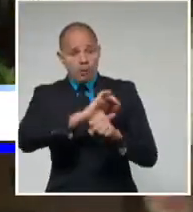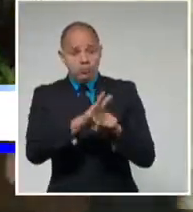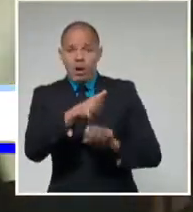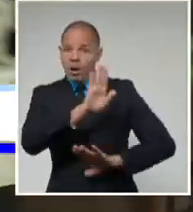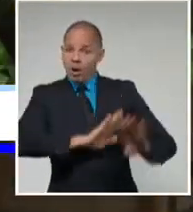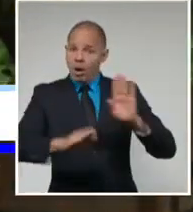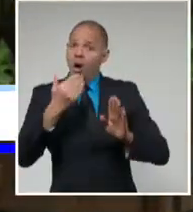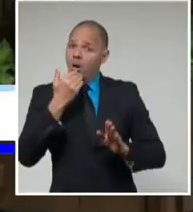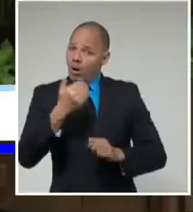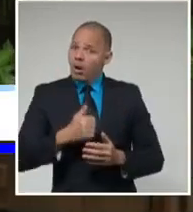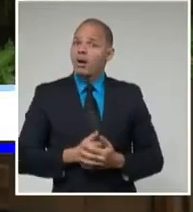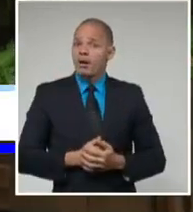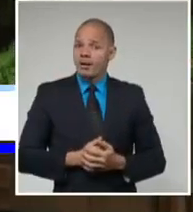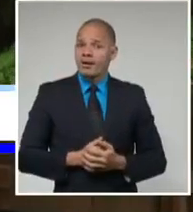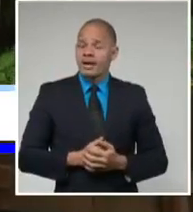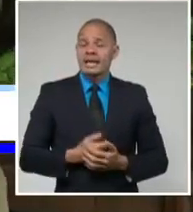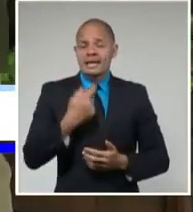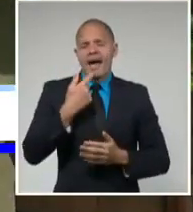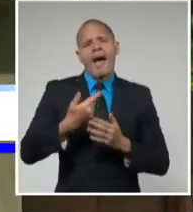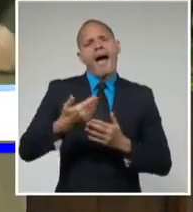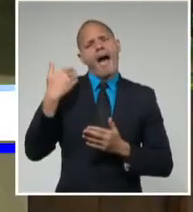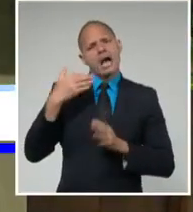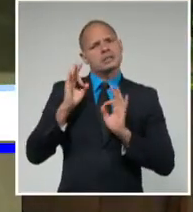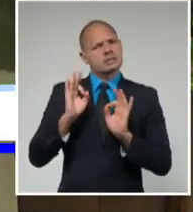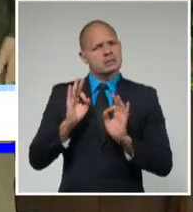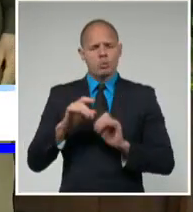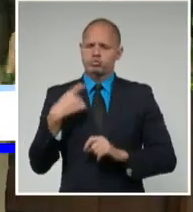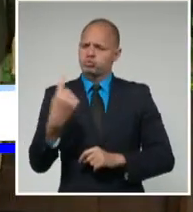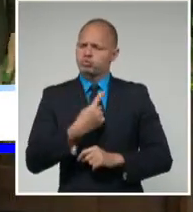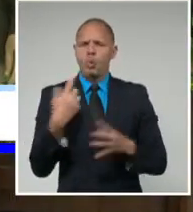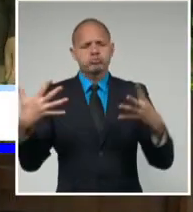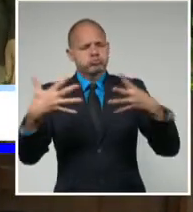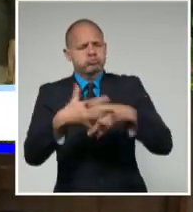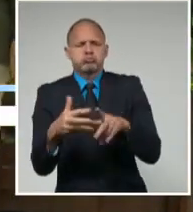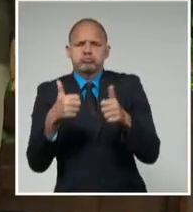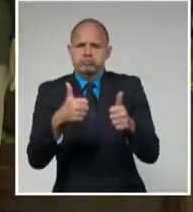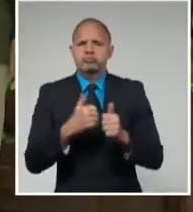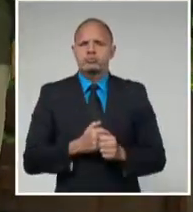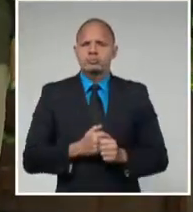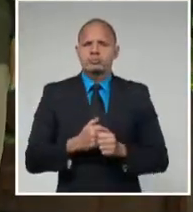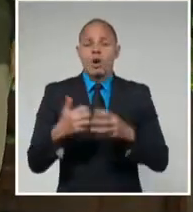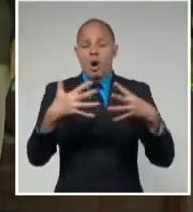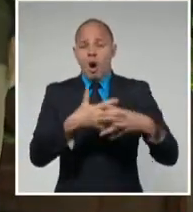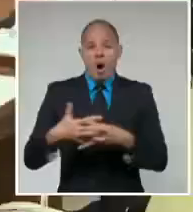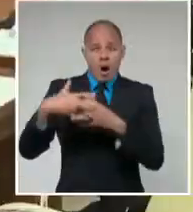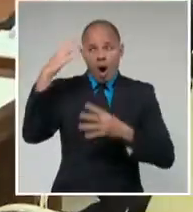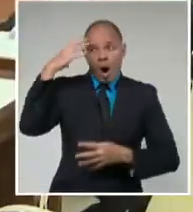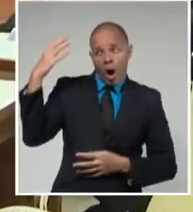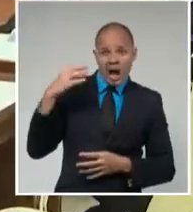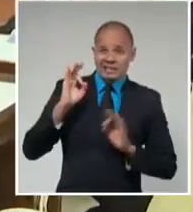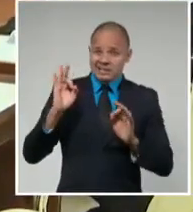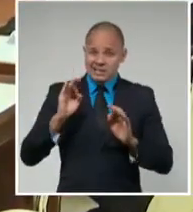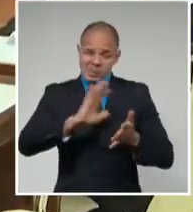otro momento, aseveró que Cuba e Irán se mantienen unidas ante las presiones de Estados Unidos contra ambos